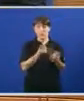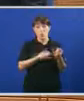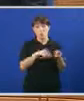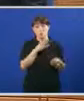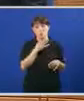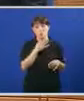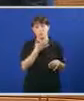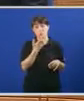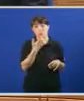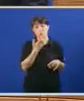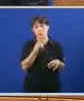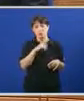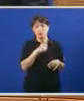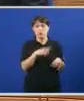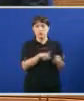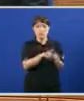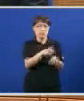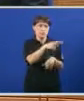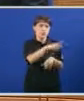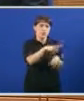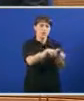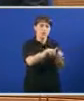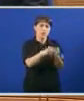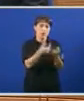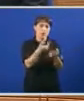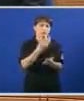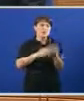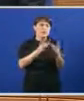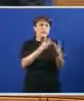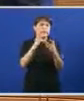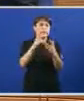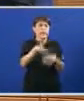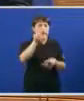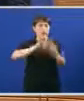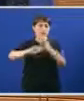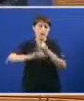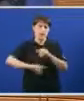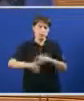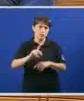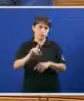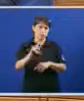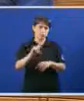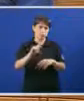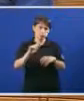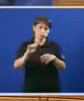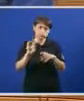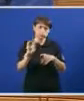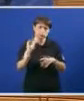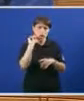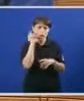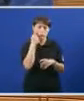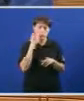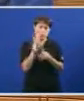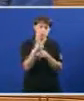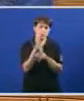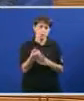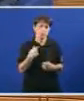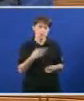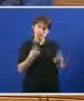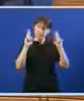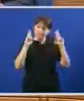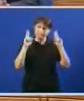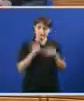Nada nos gustaría más que acepten ustedes los nuevos liderazgos. Señoría, es cierto algunos dos datos que usted